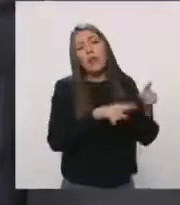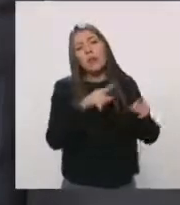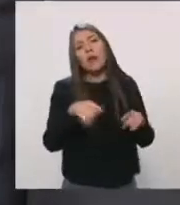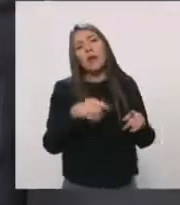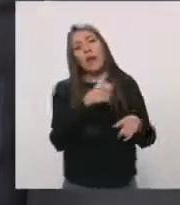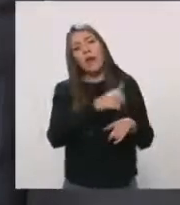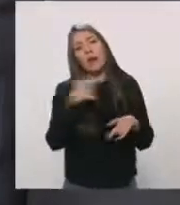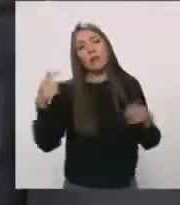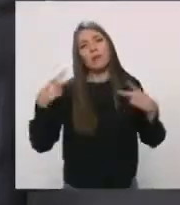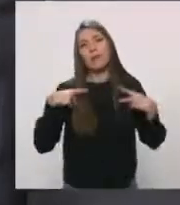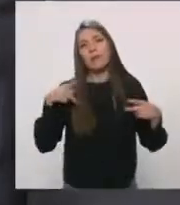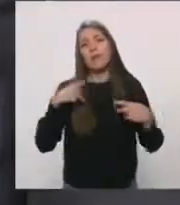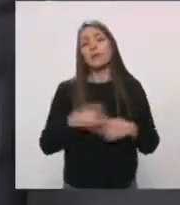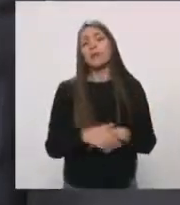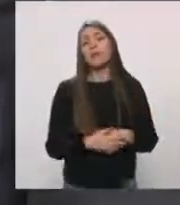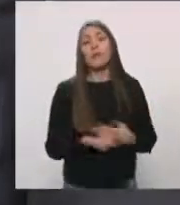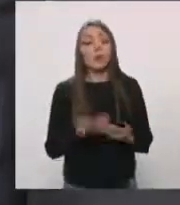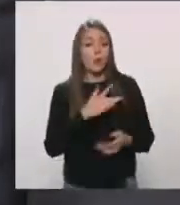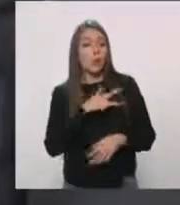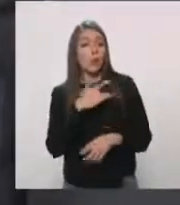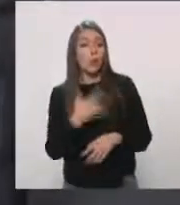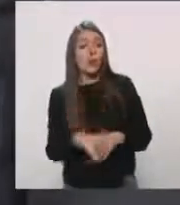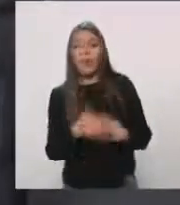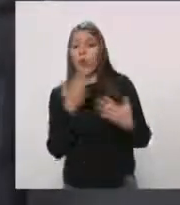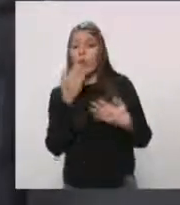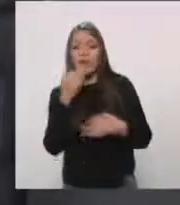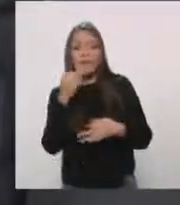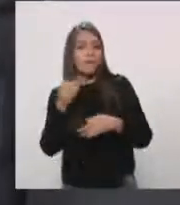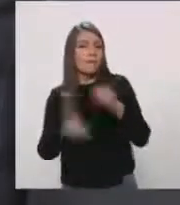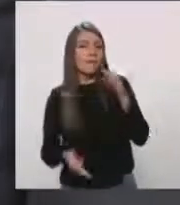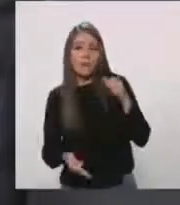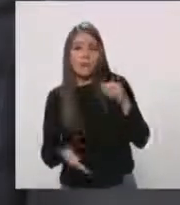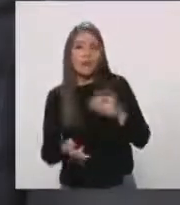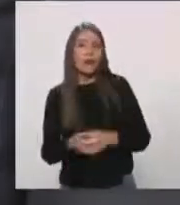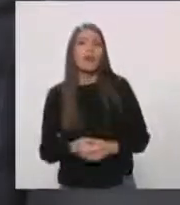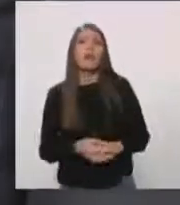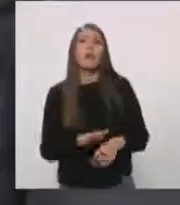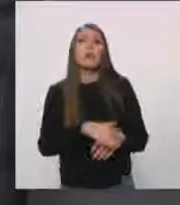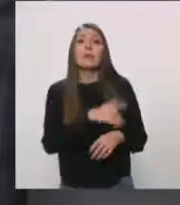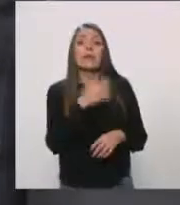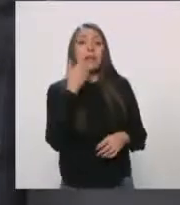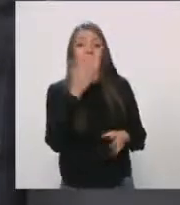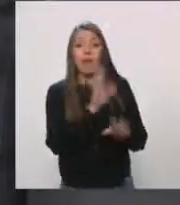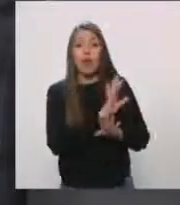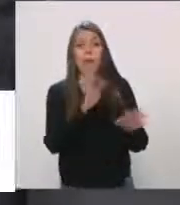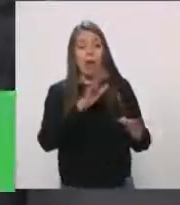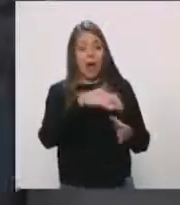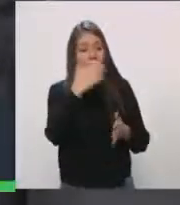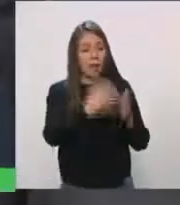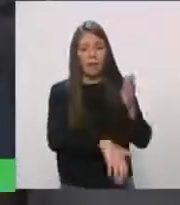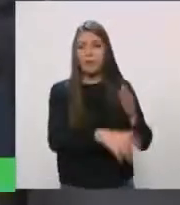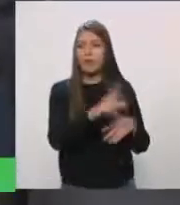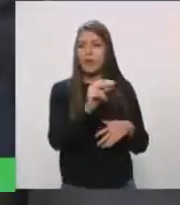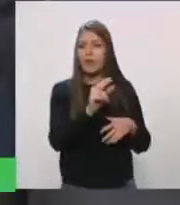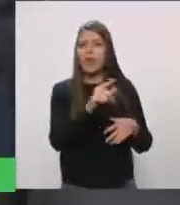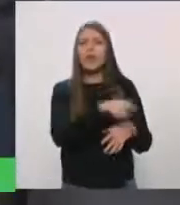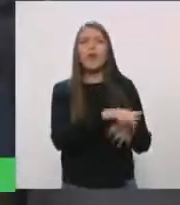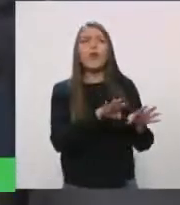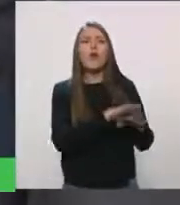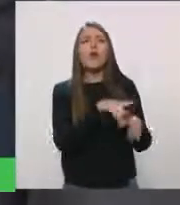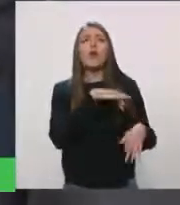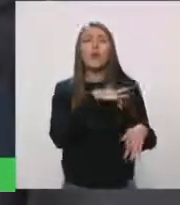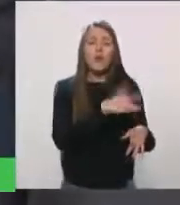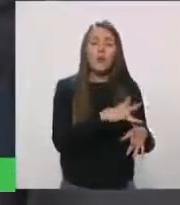duelo además no tiene un final, porque el final no es olvidar, sino integrar la experiencia en nuestra historia de vida